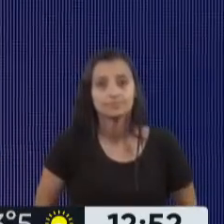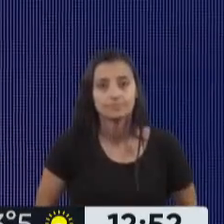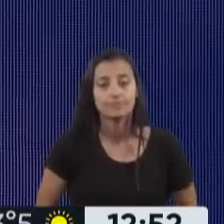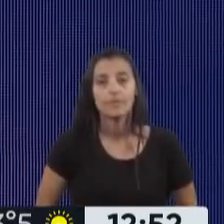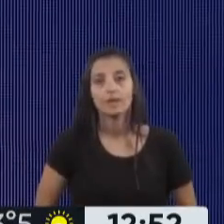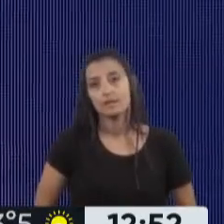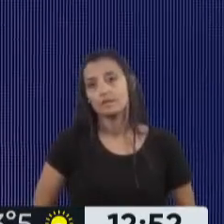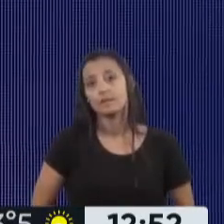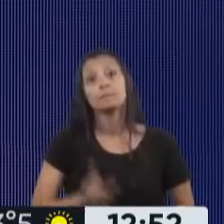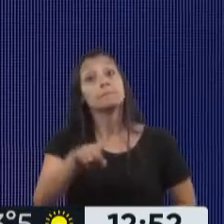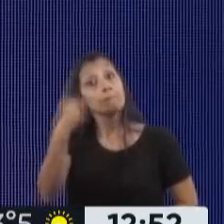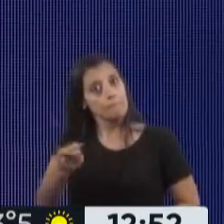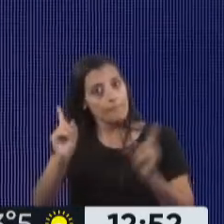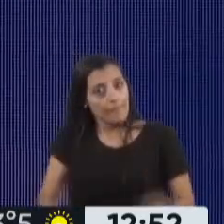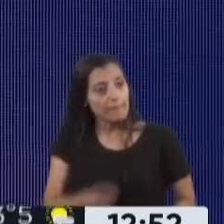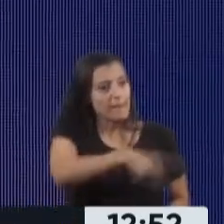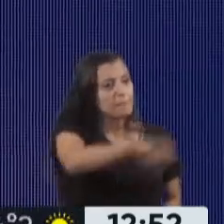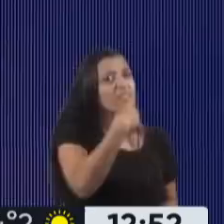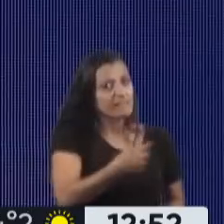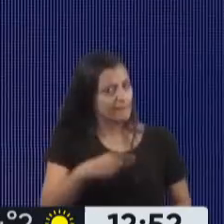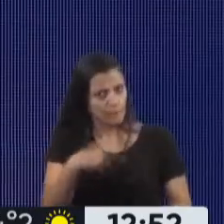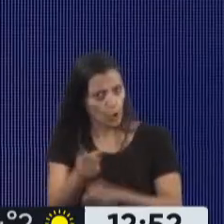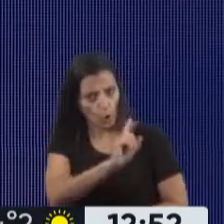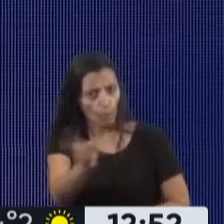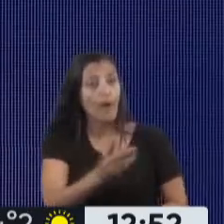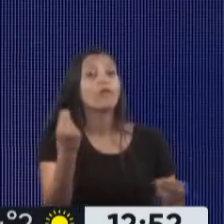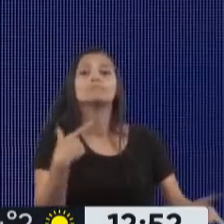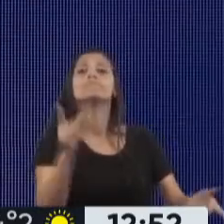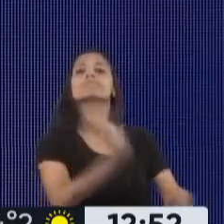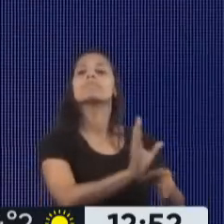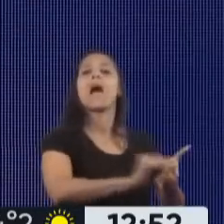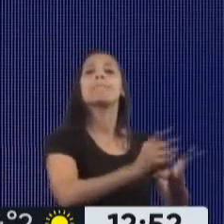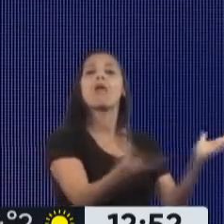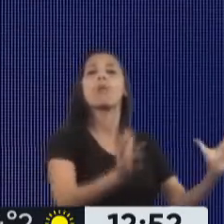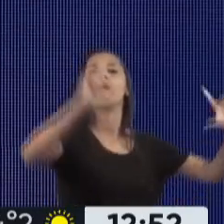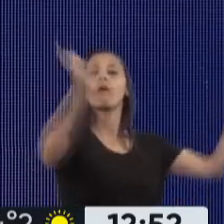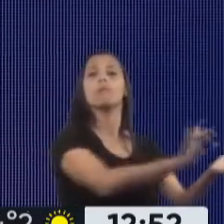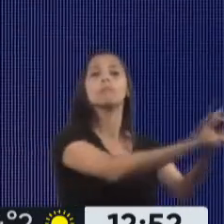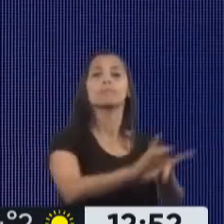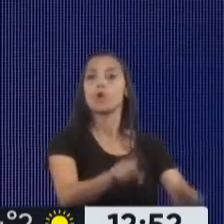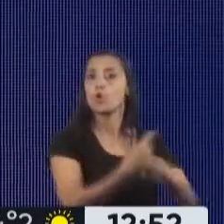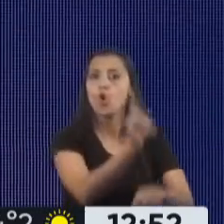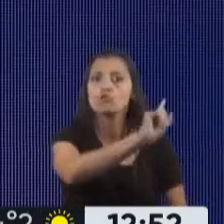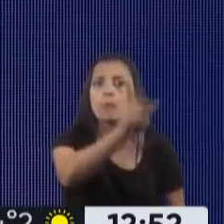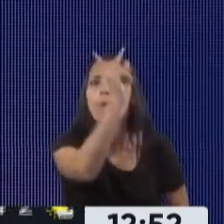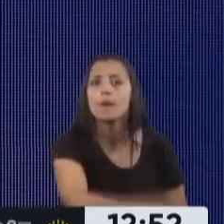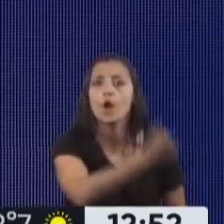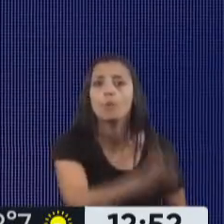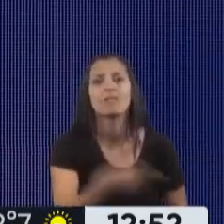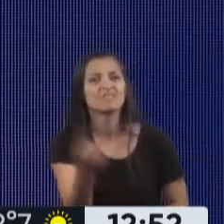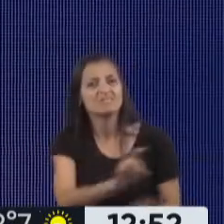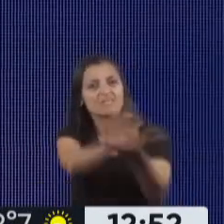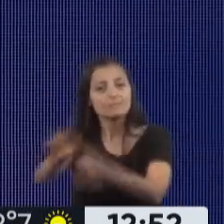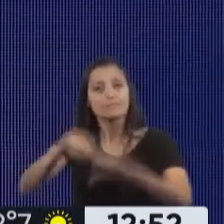Otra cosa que decían que no se podía hacer era tocar empleados públicos. No solo que llevamos echado